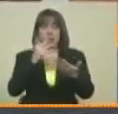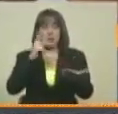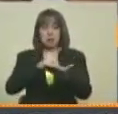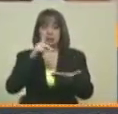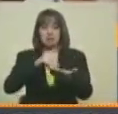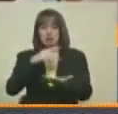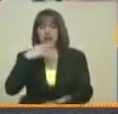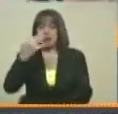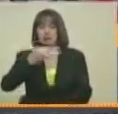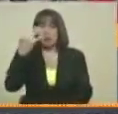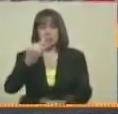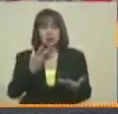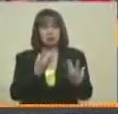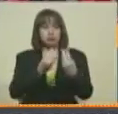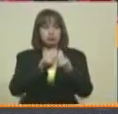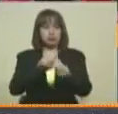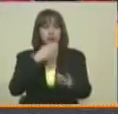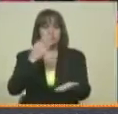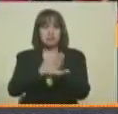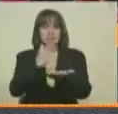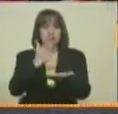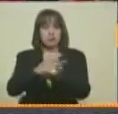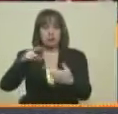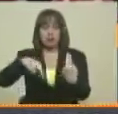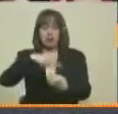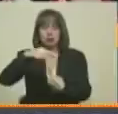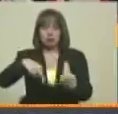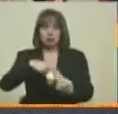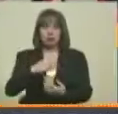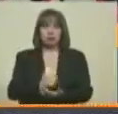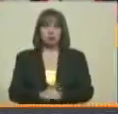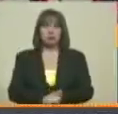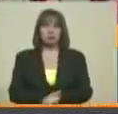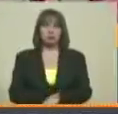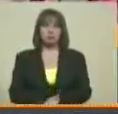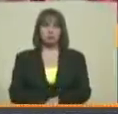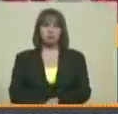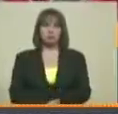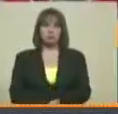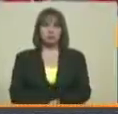verdad, militantes de la revolución.